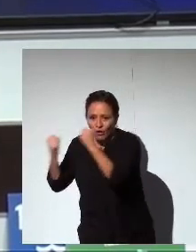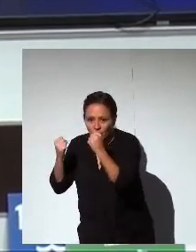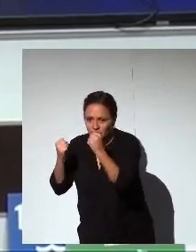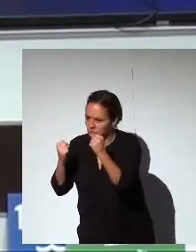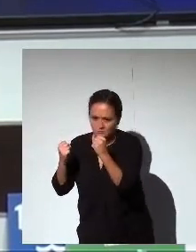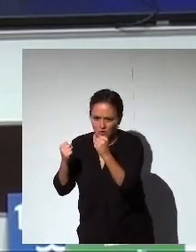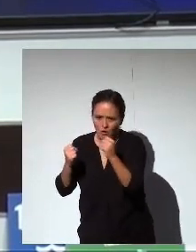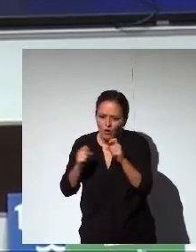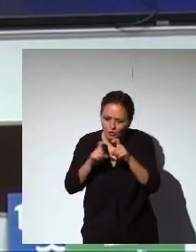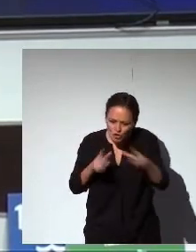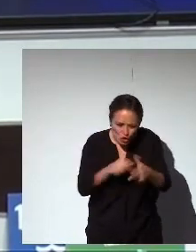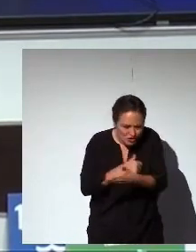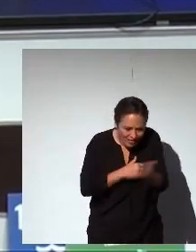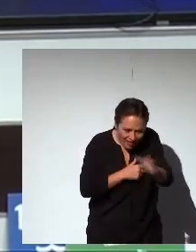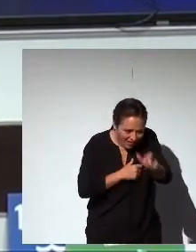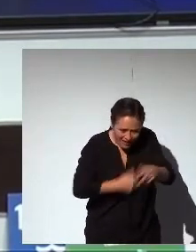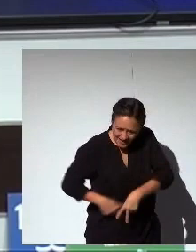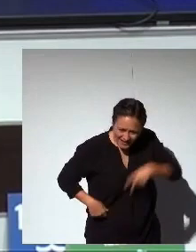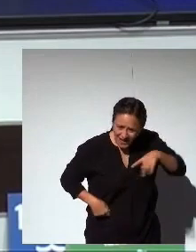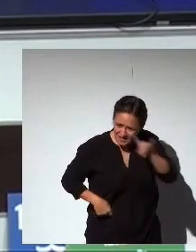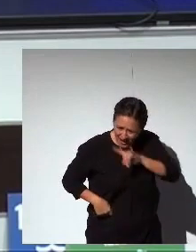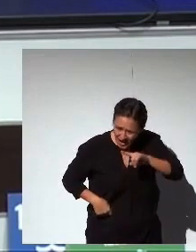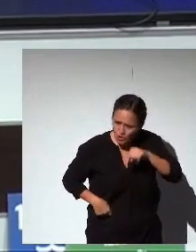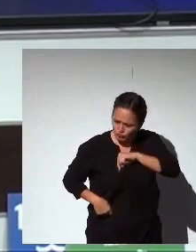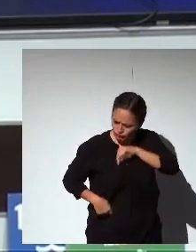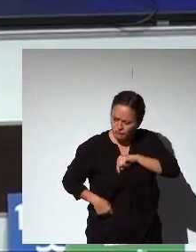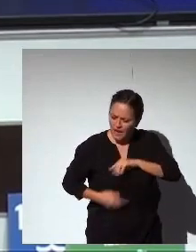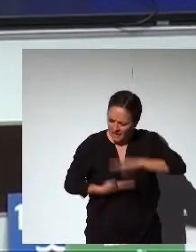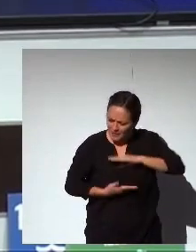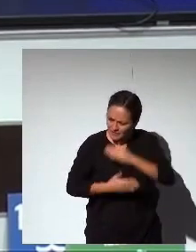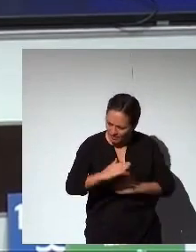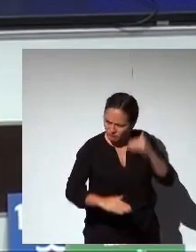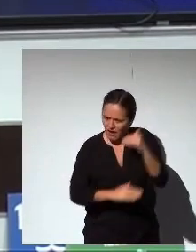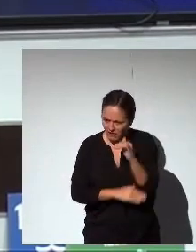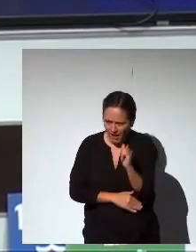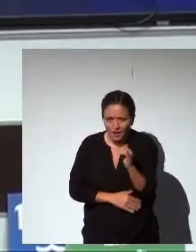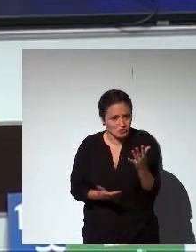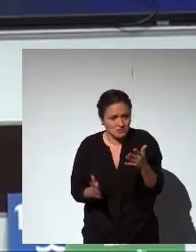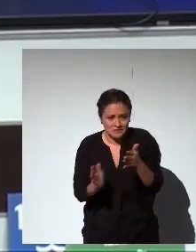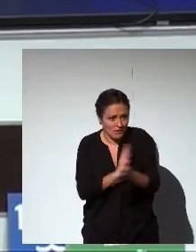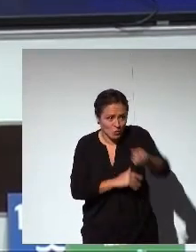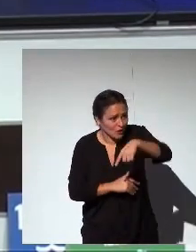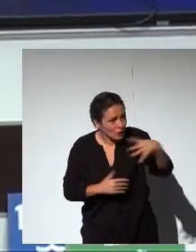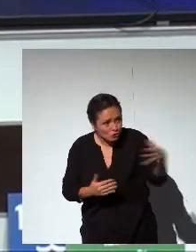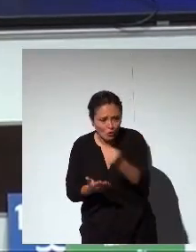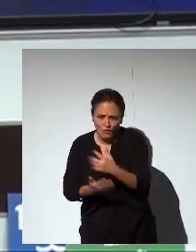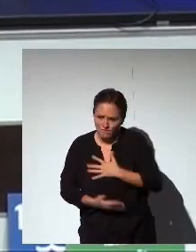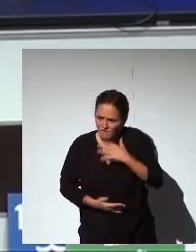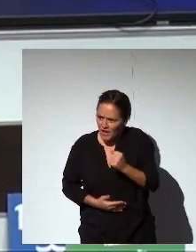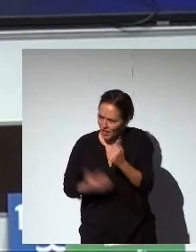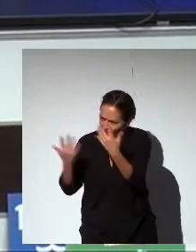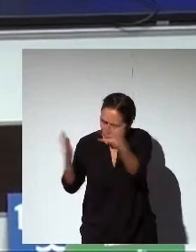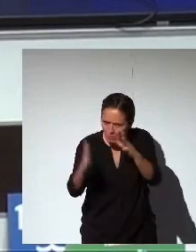canaria en concreto hemos demostrado esa capacidad de resiliencia, así que de verdad que son todos y todas unas valientes por seguir